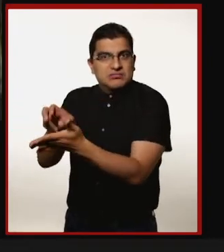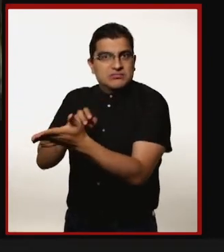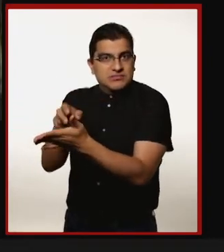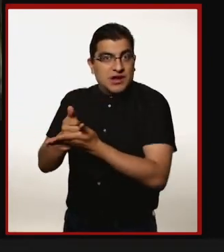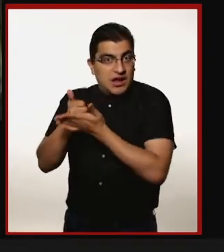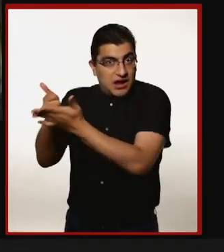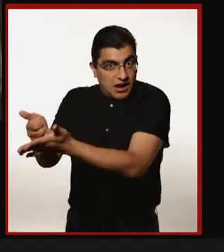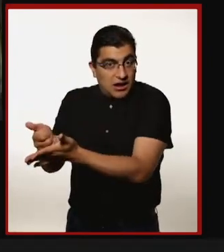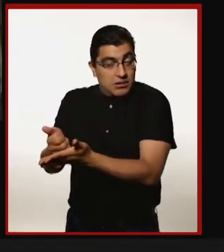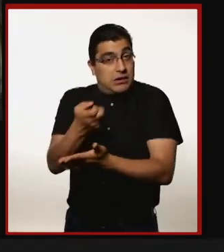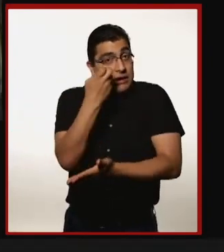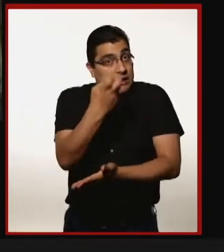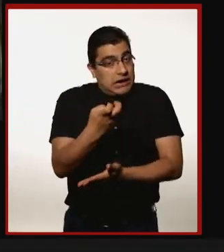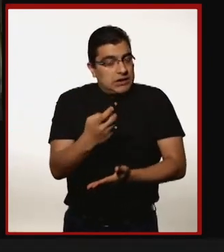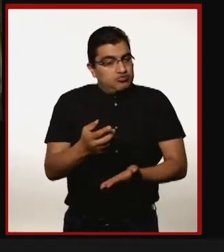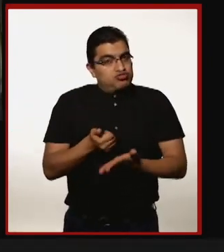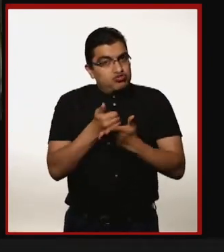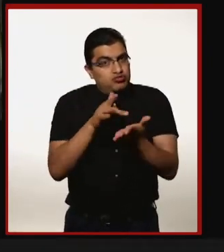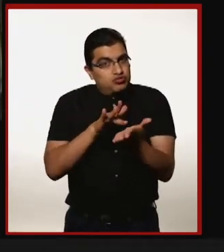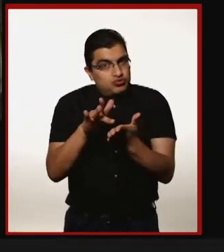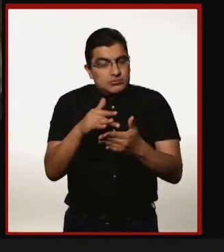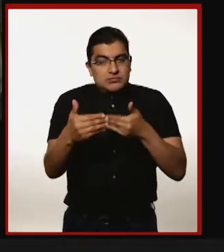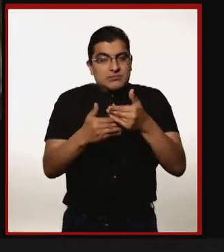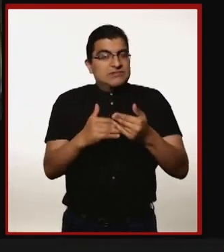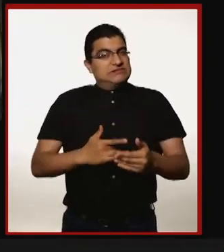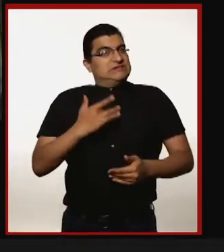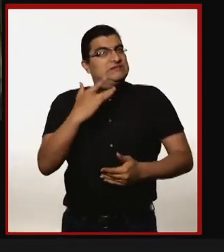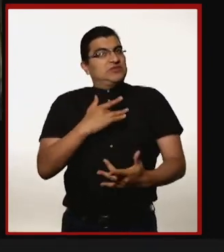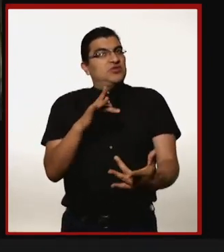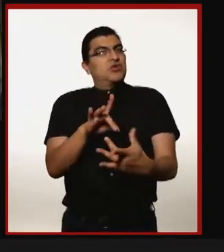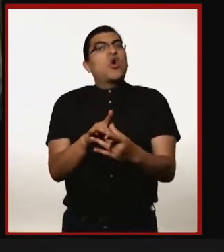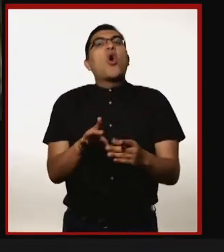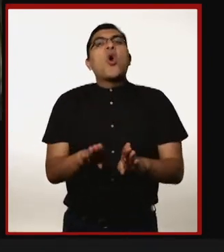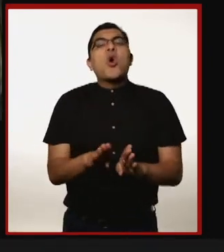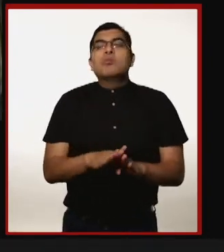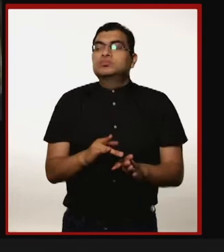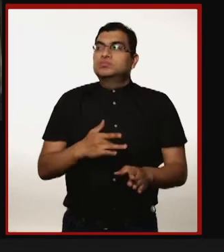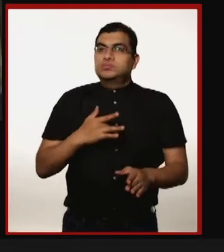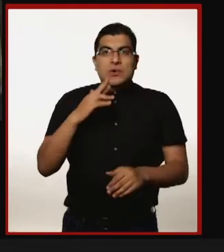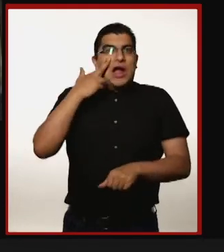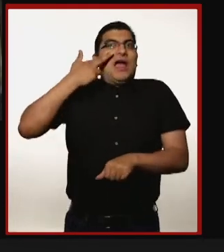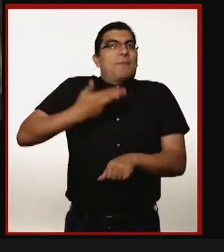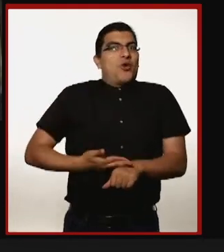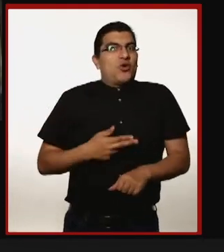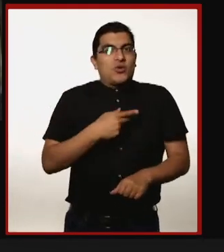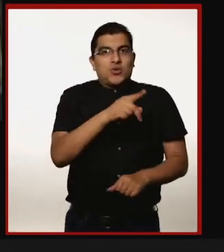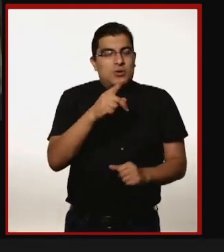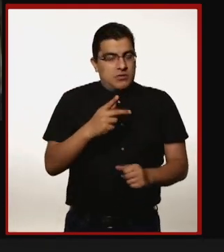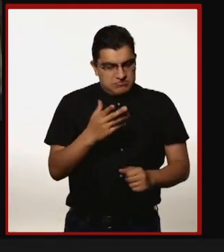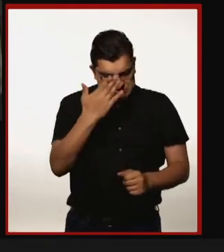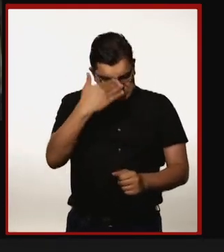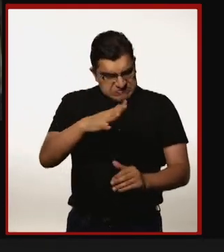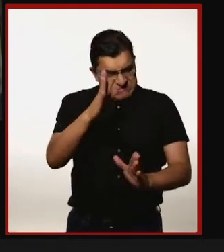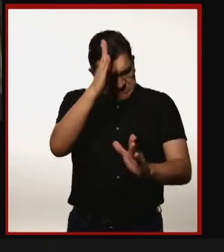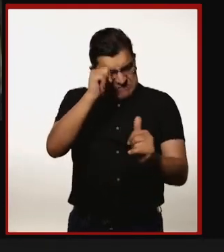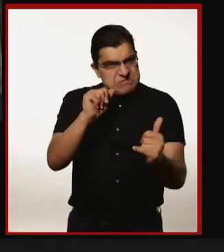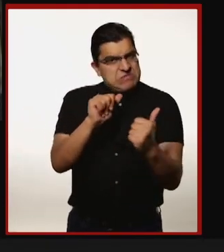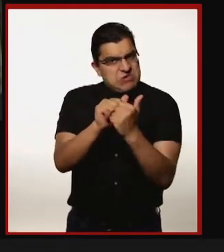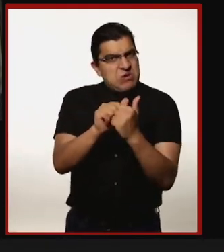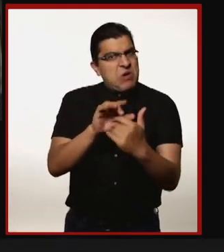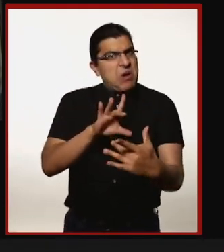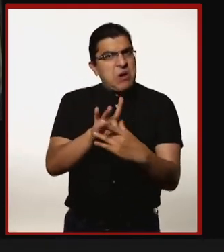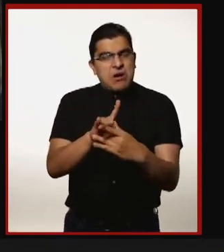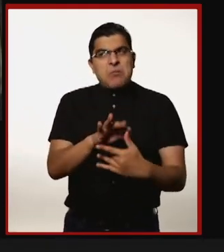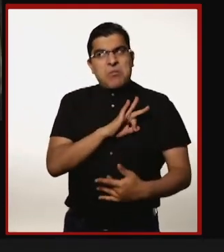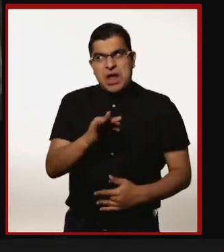afuera, finalmente eso nos desarrolla un sentido de responsabilidad, de compromiso